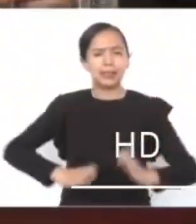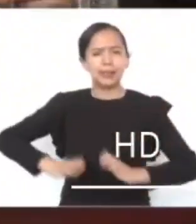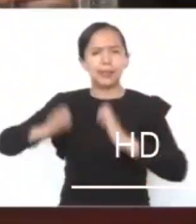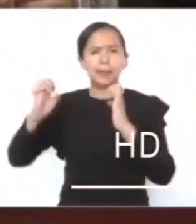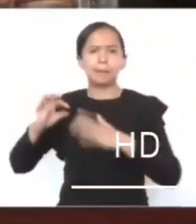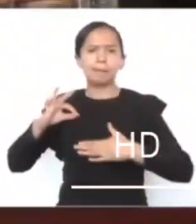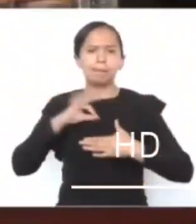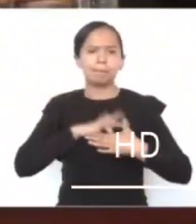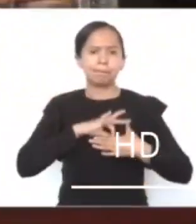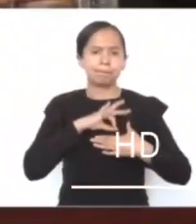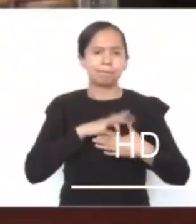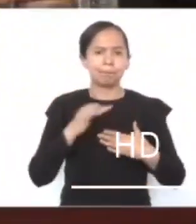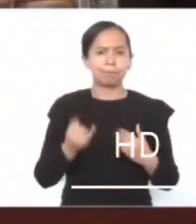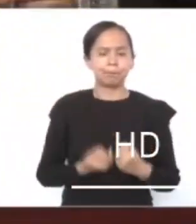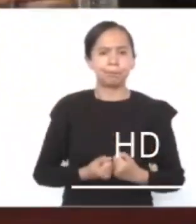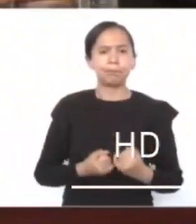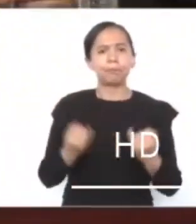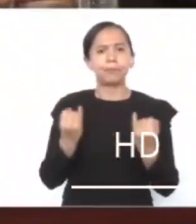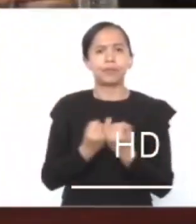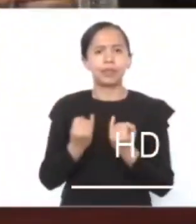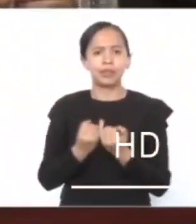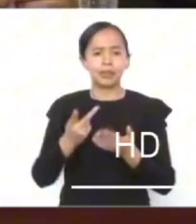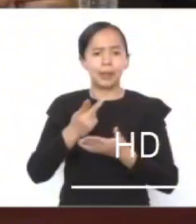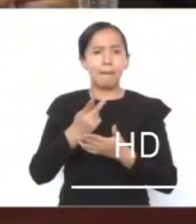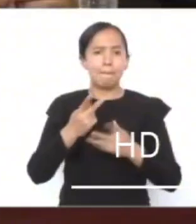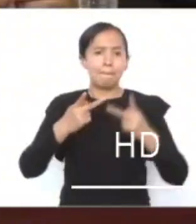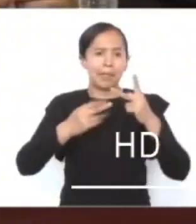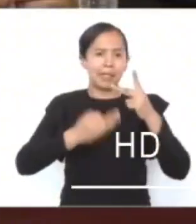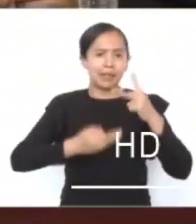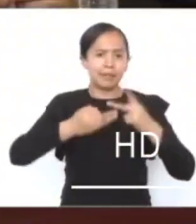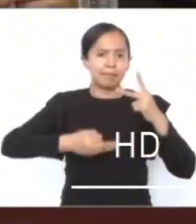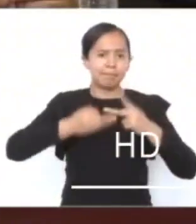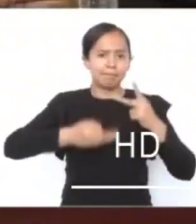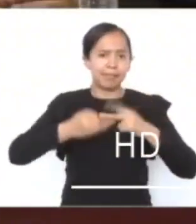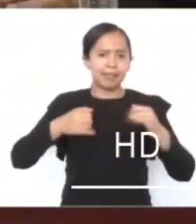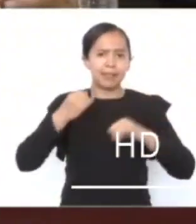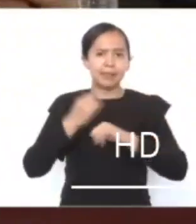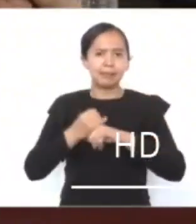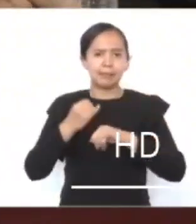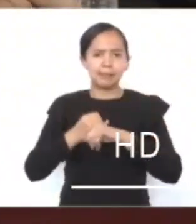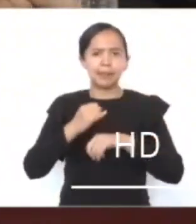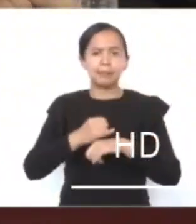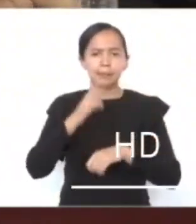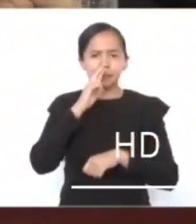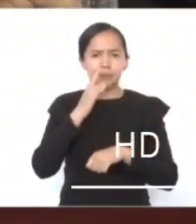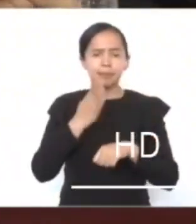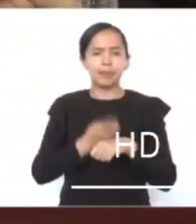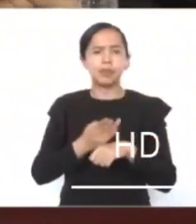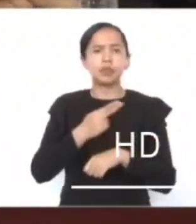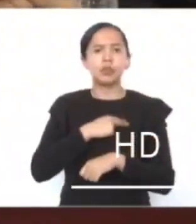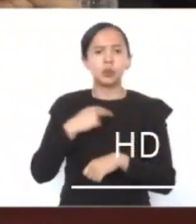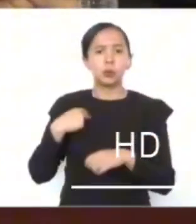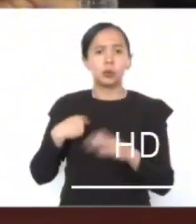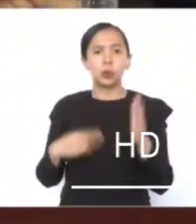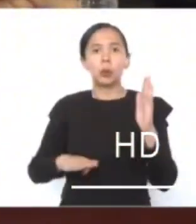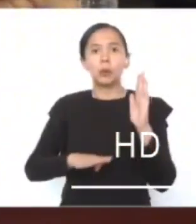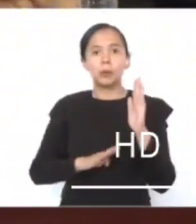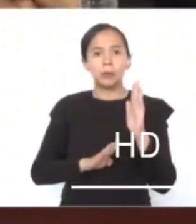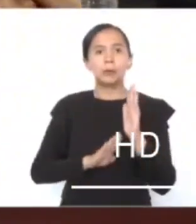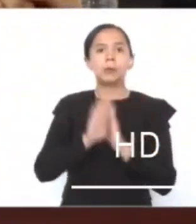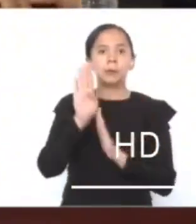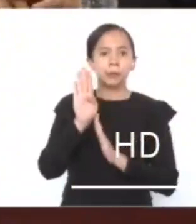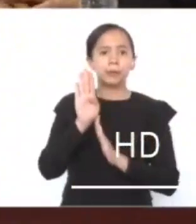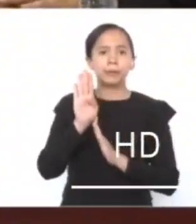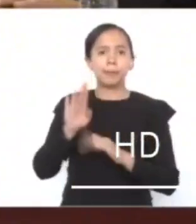privados. A través de la plataforma electrónica correspondiente Superamos la cifra del